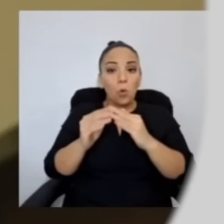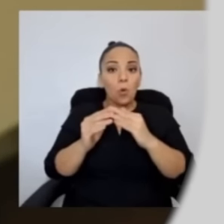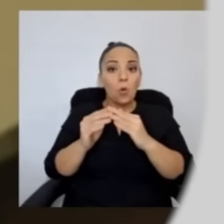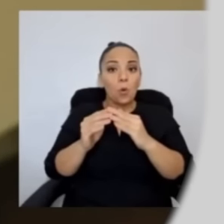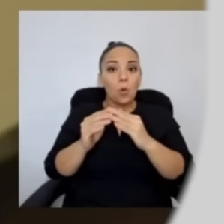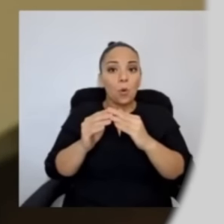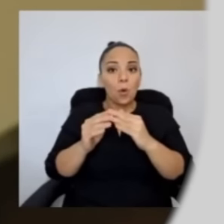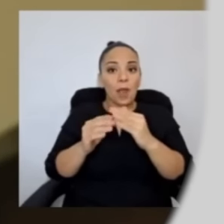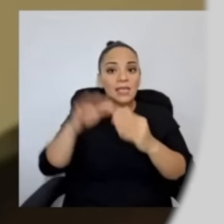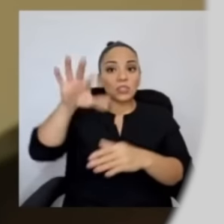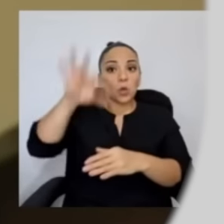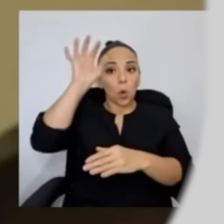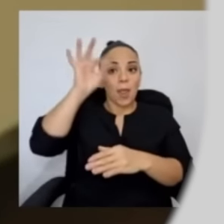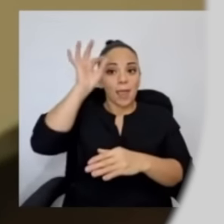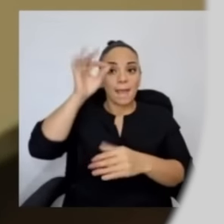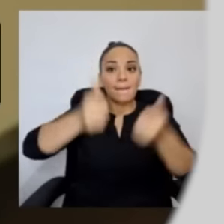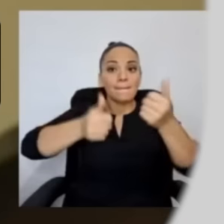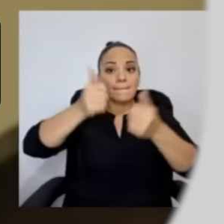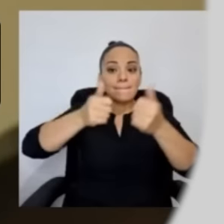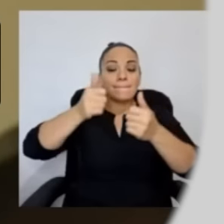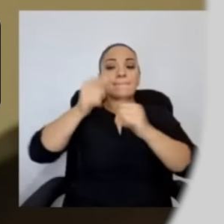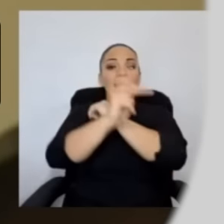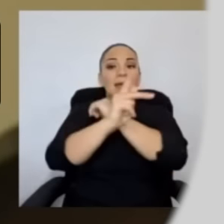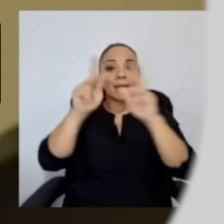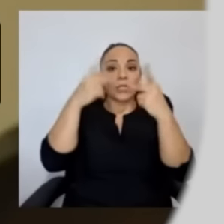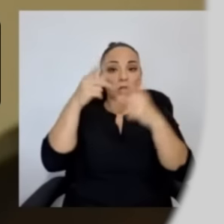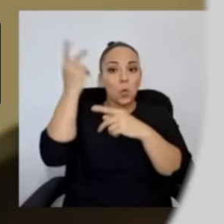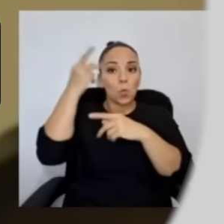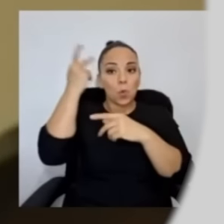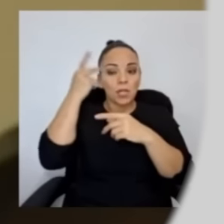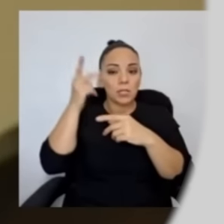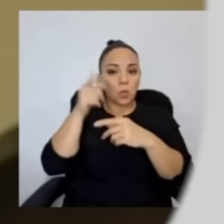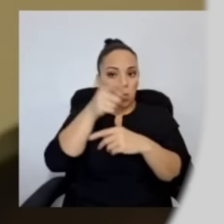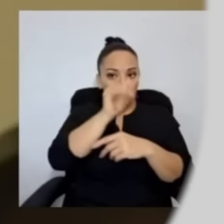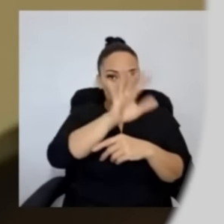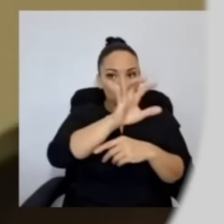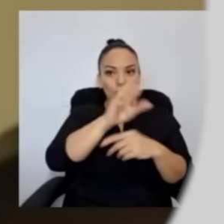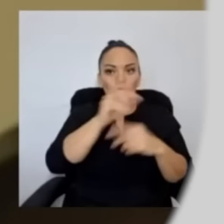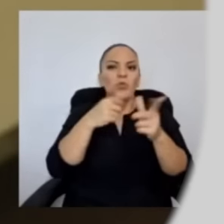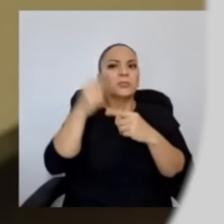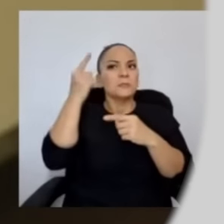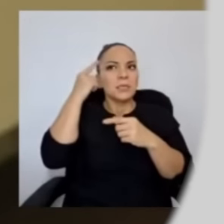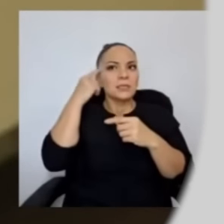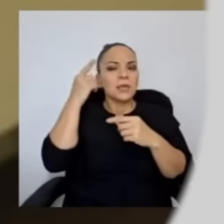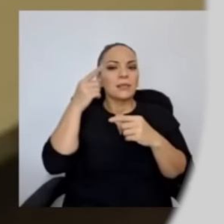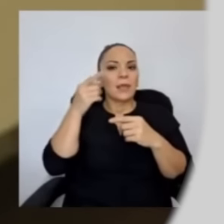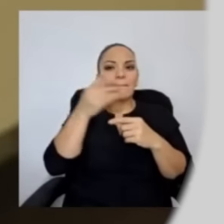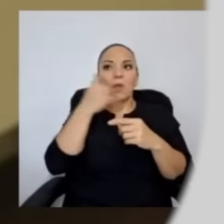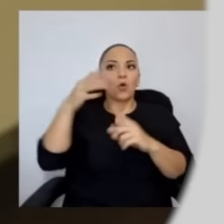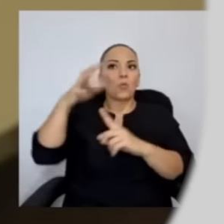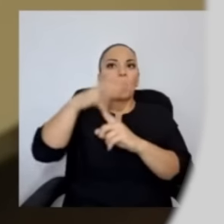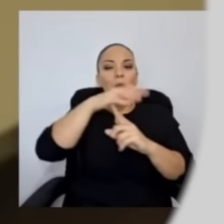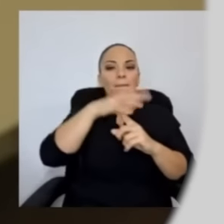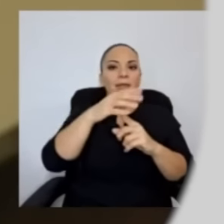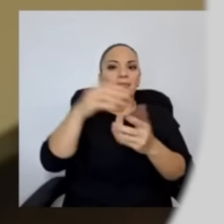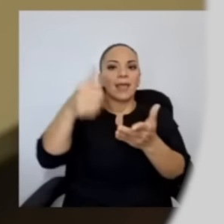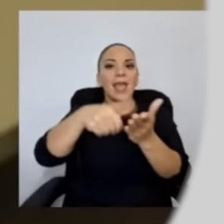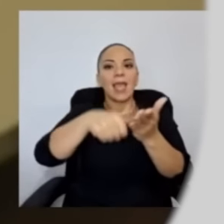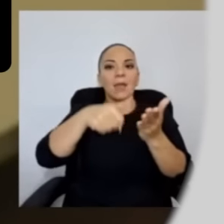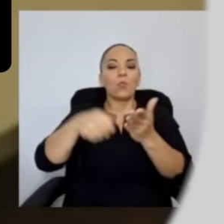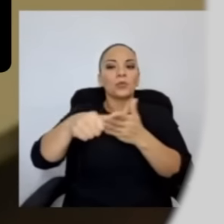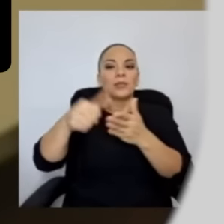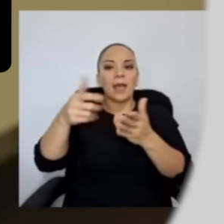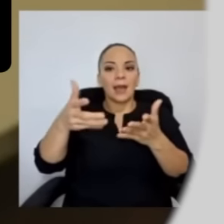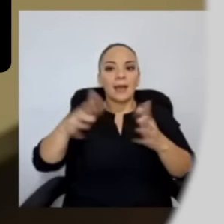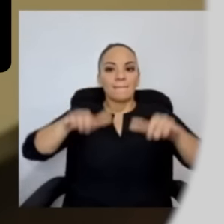de plantear la elección popular de jueces, magistrados y demás? Porque usted ahora en redes sociales y hay un malestar